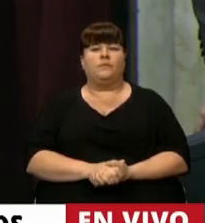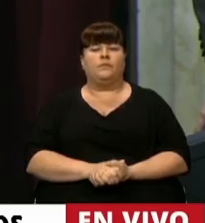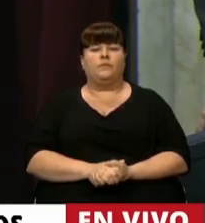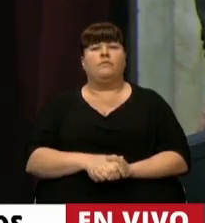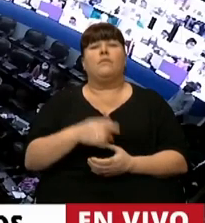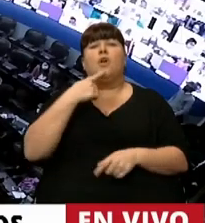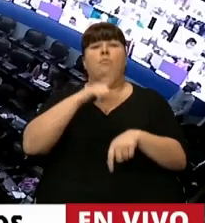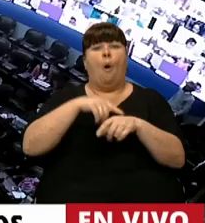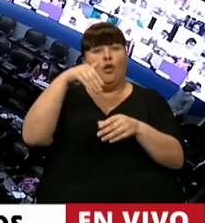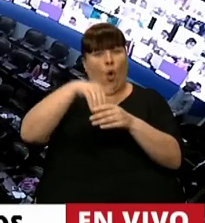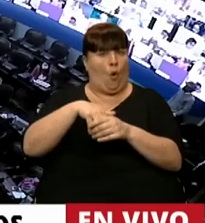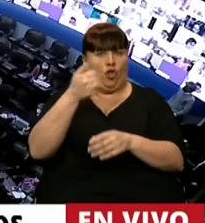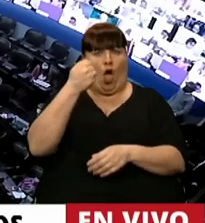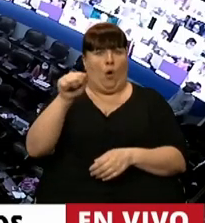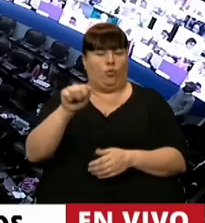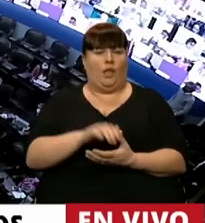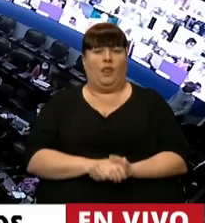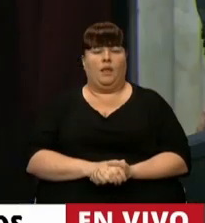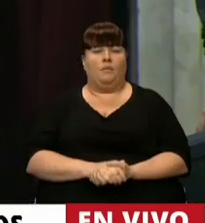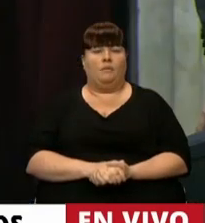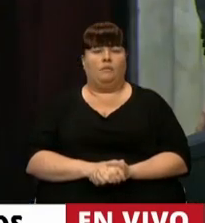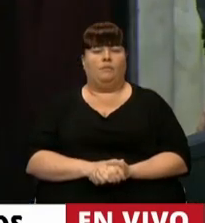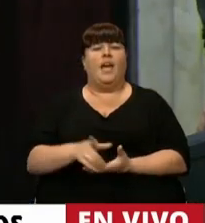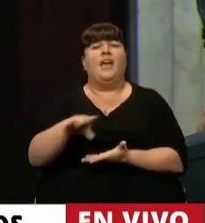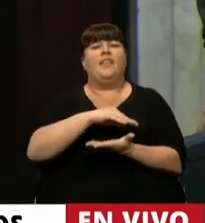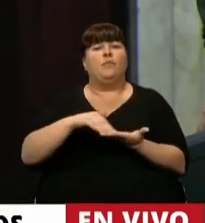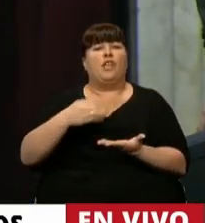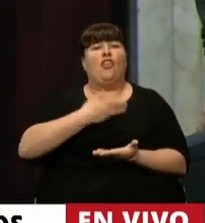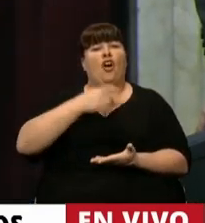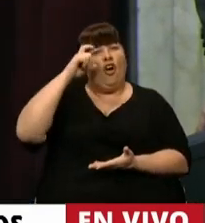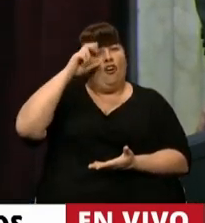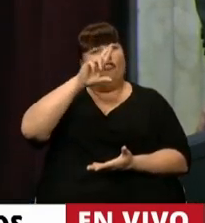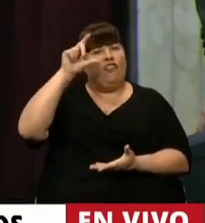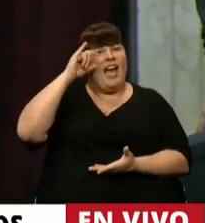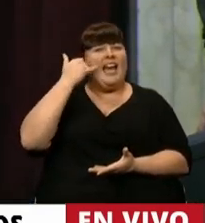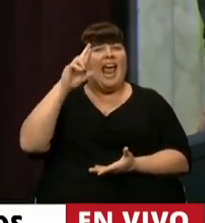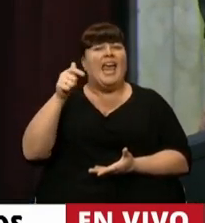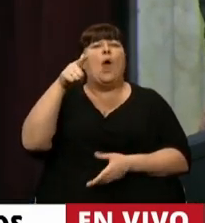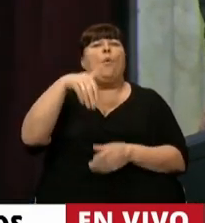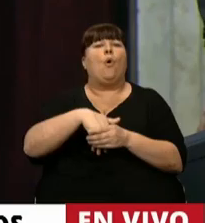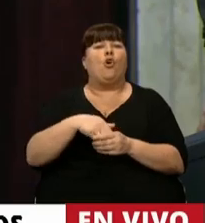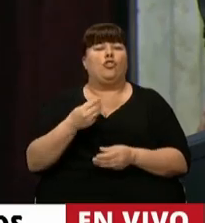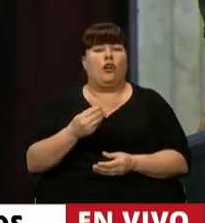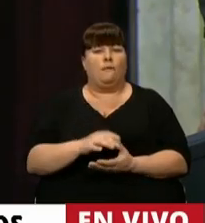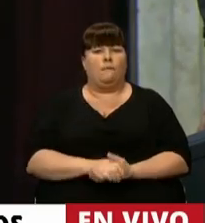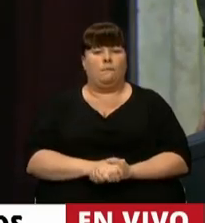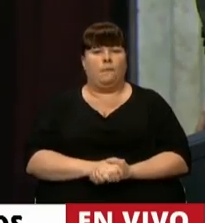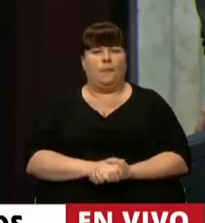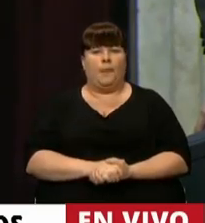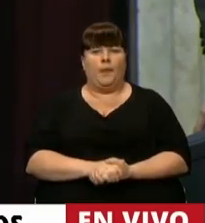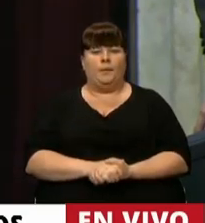ausente a la hora de votar diputado ferreira julio el sentido de su voto